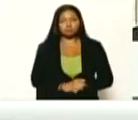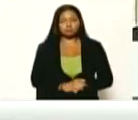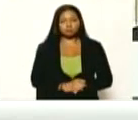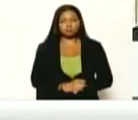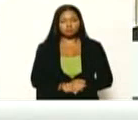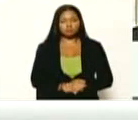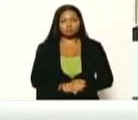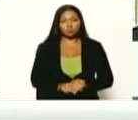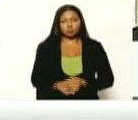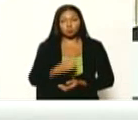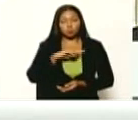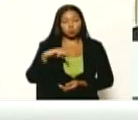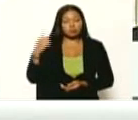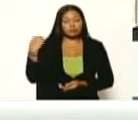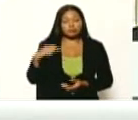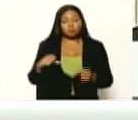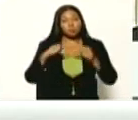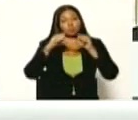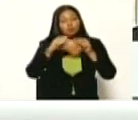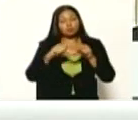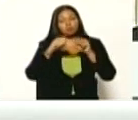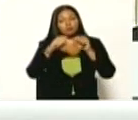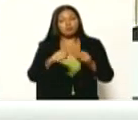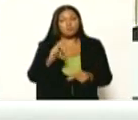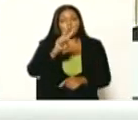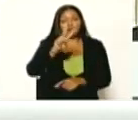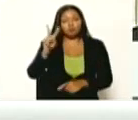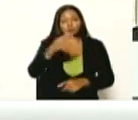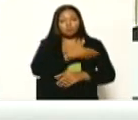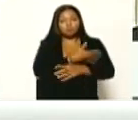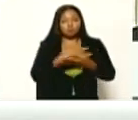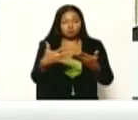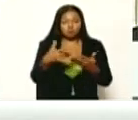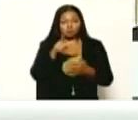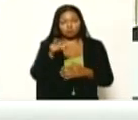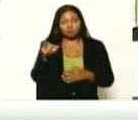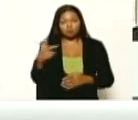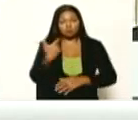Nosotros tenemos que avanzar hacia los 22 millones de vacunados.